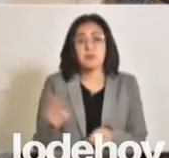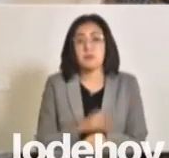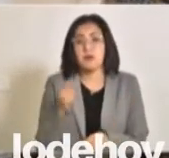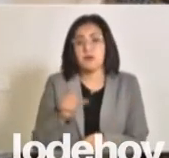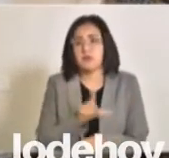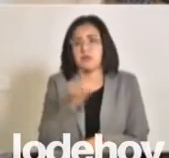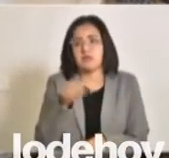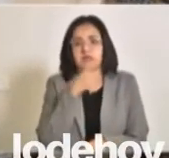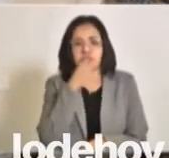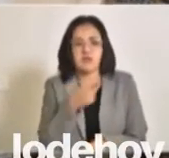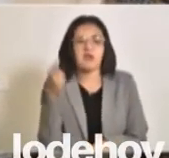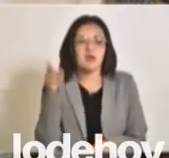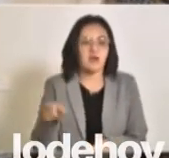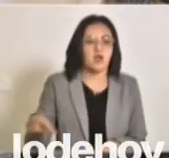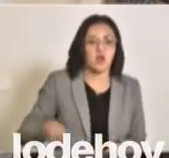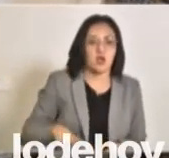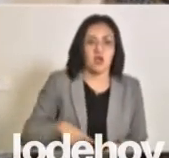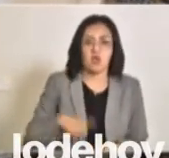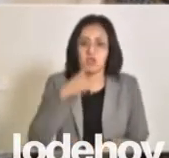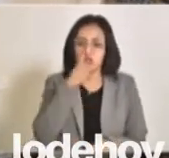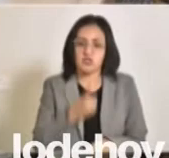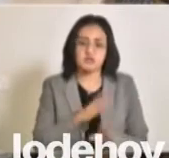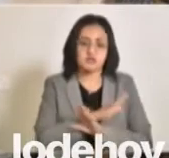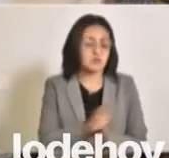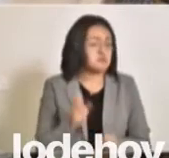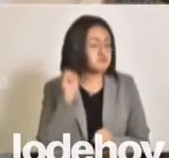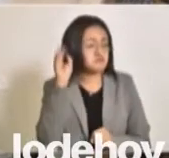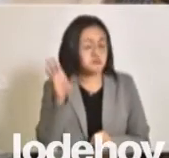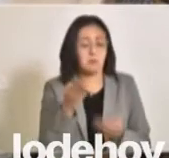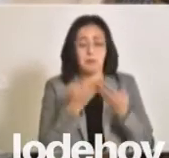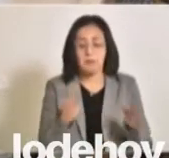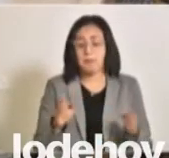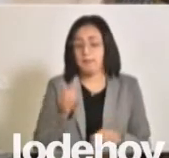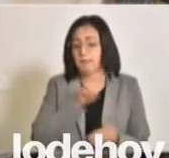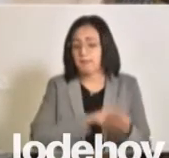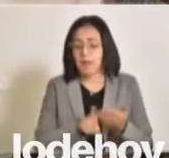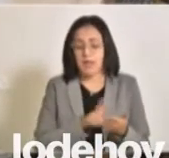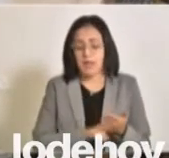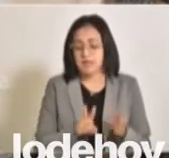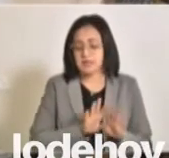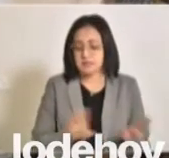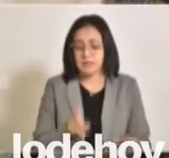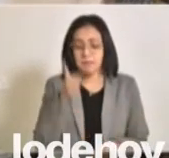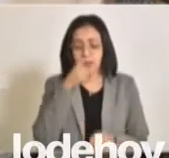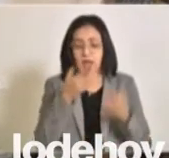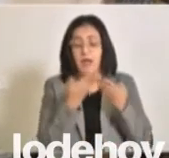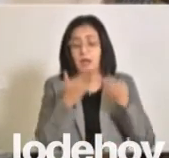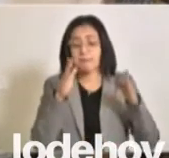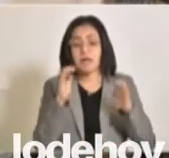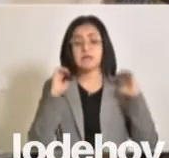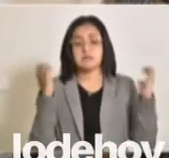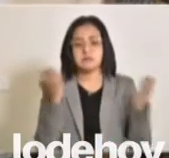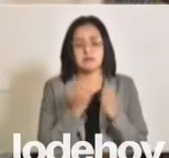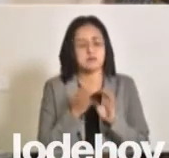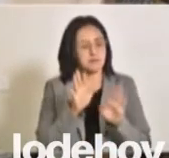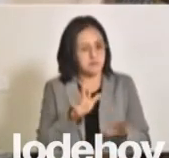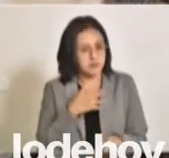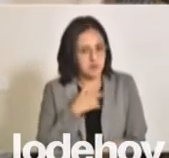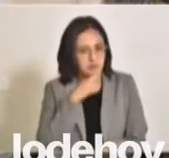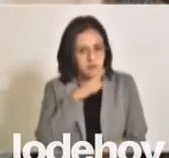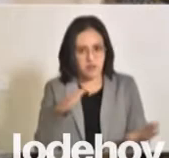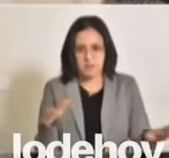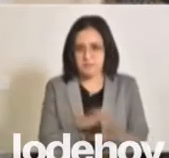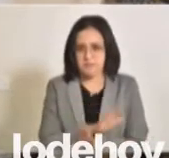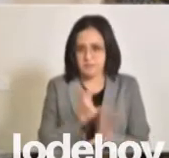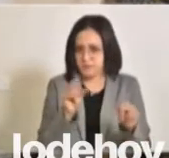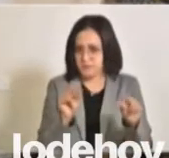va a decir el govern el gobierno del estado da luz verde a la apertura de este 12 no se habría entendido mi respuesta